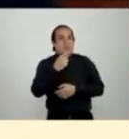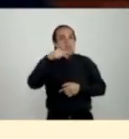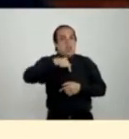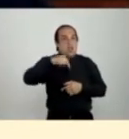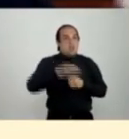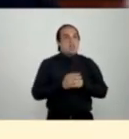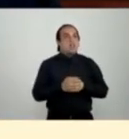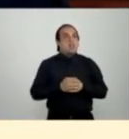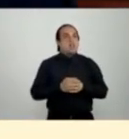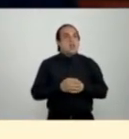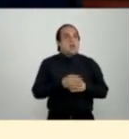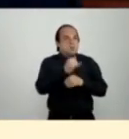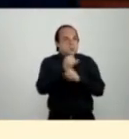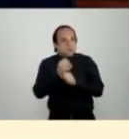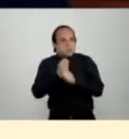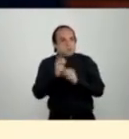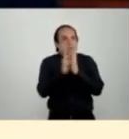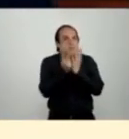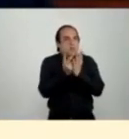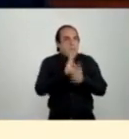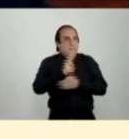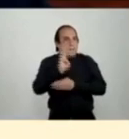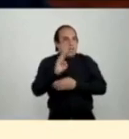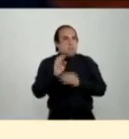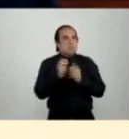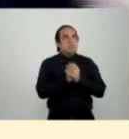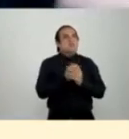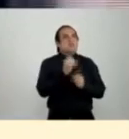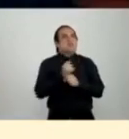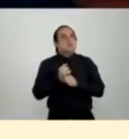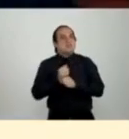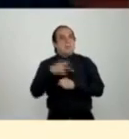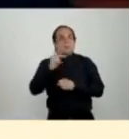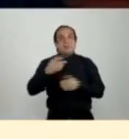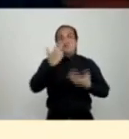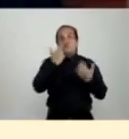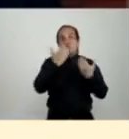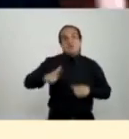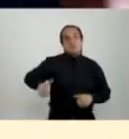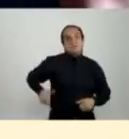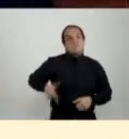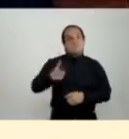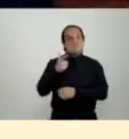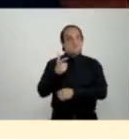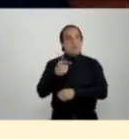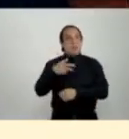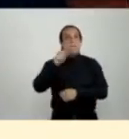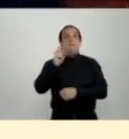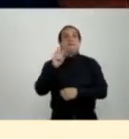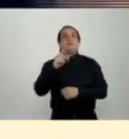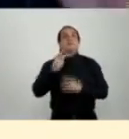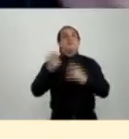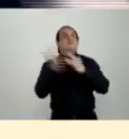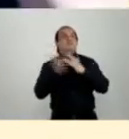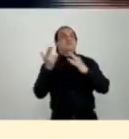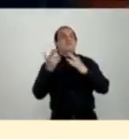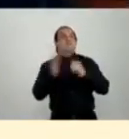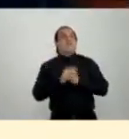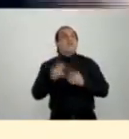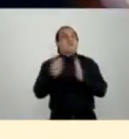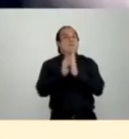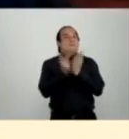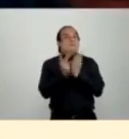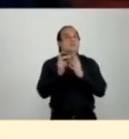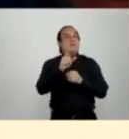un periodista, que es una especie de detective, pero sin pistola, al que también lo matan. A él también, al periodista también lo matan, y el periodista también